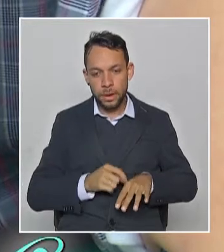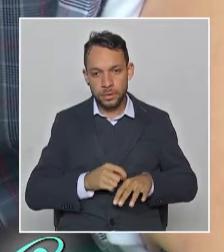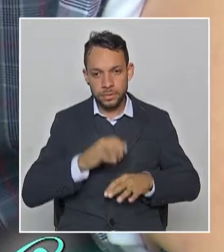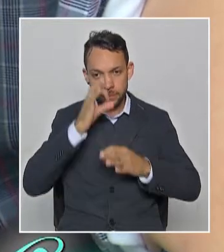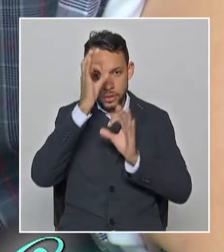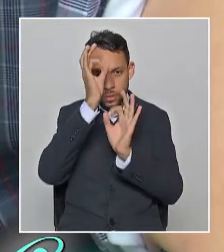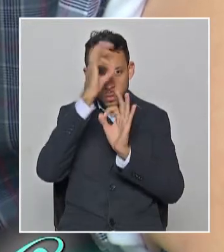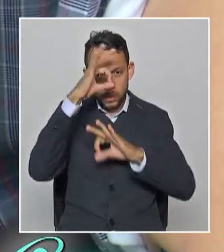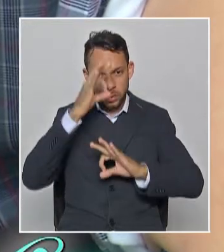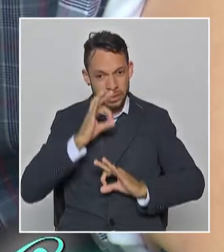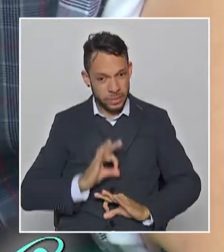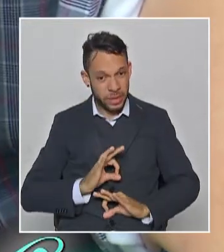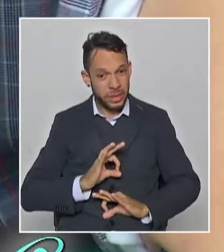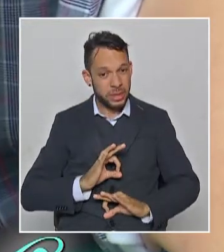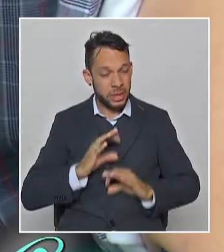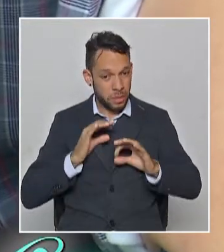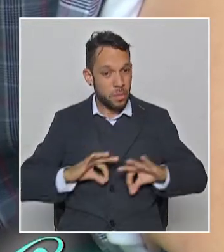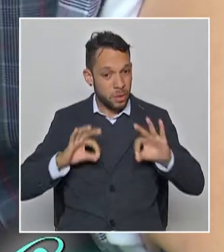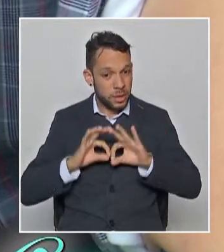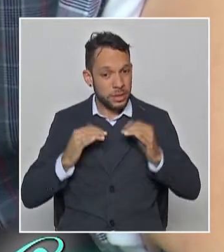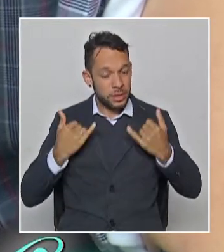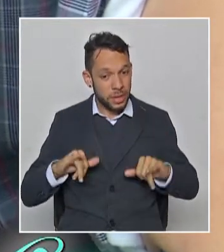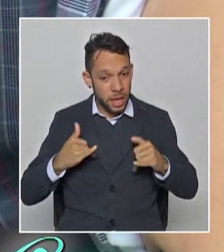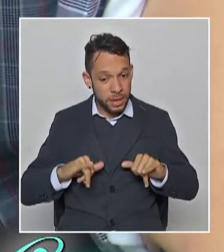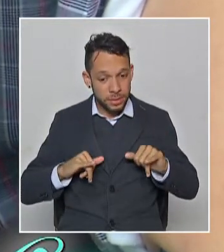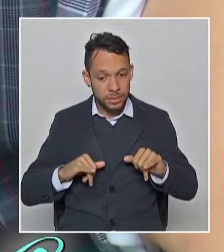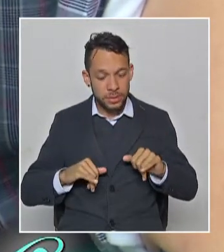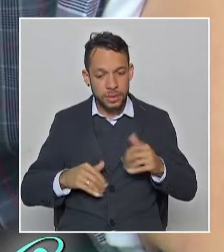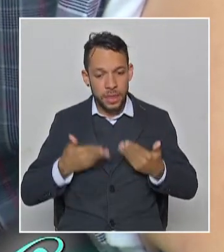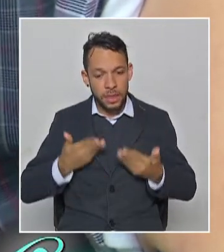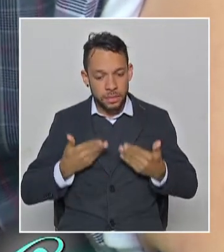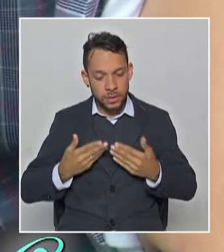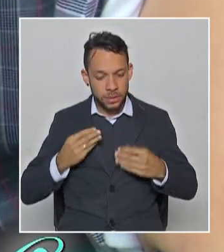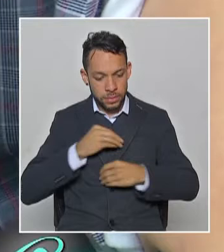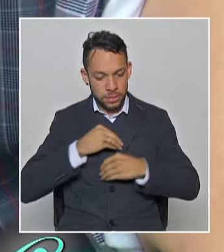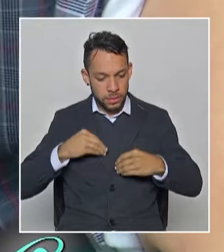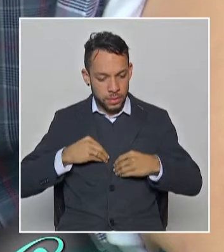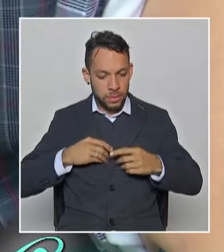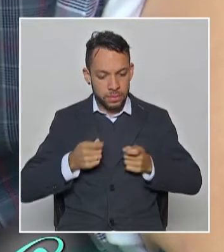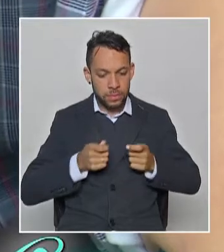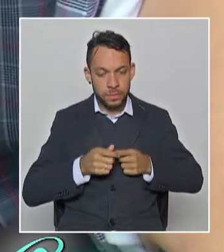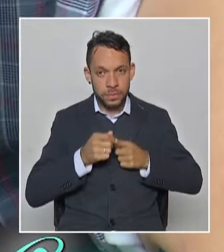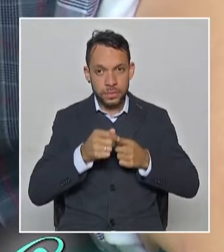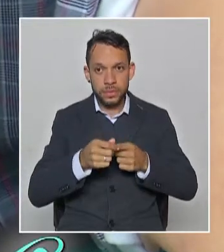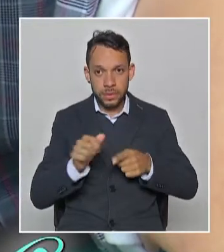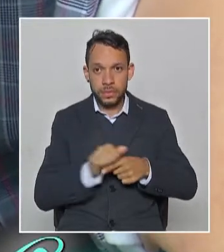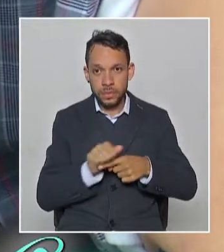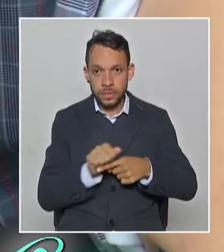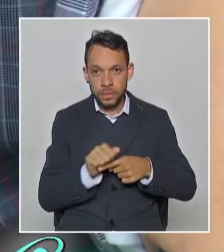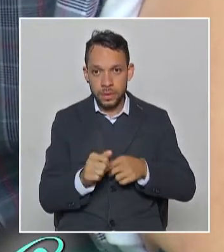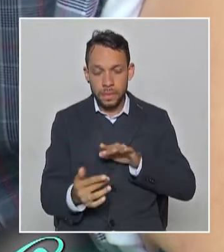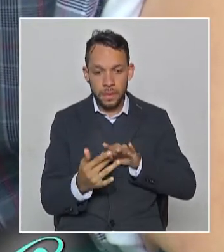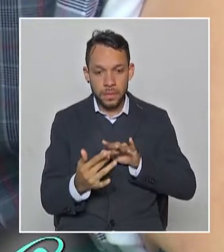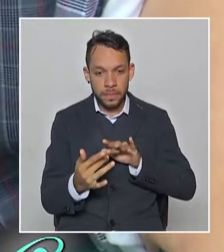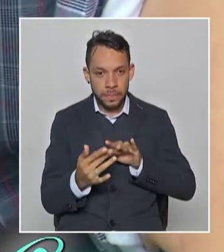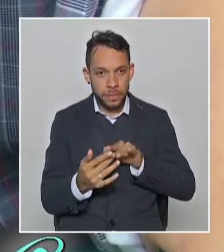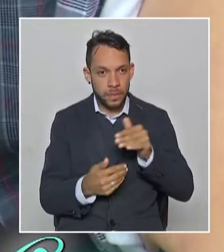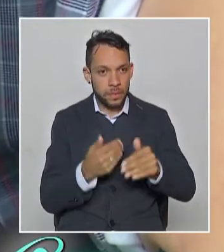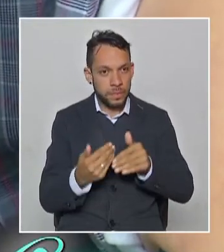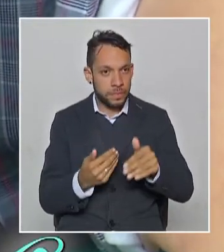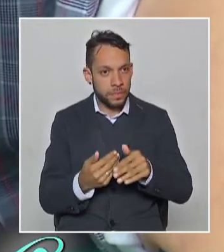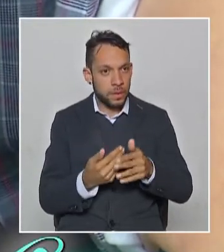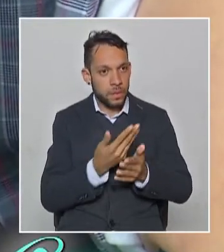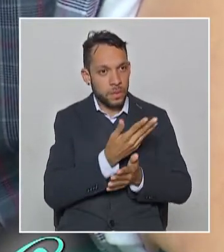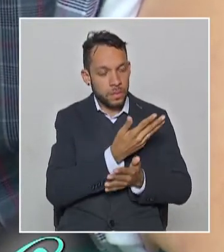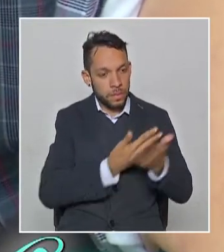y ya después de que el paciente haya tenido varias terapias, ayudarle un poquito a la regeneración ya y al aumento del líquido